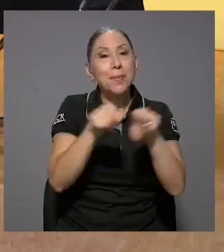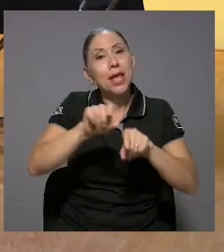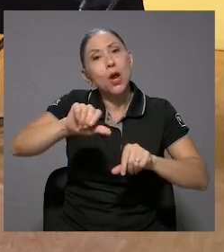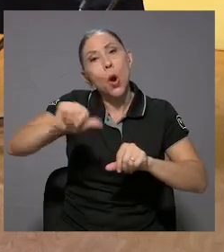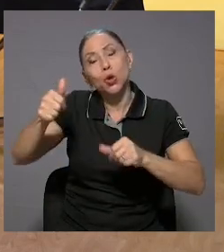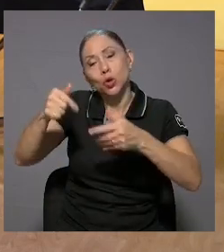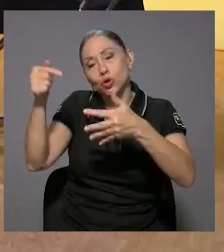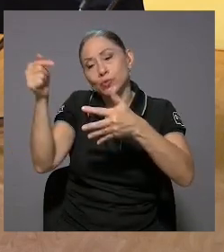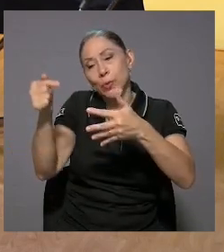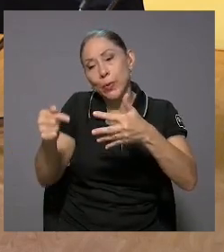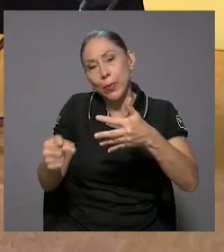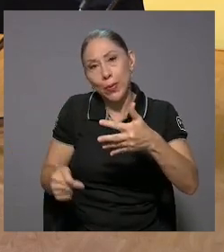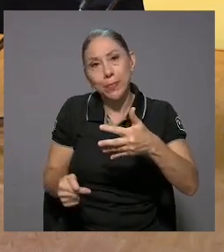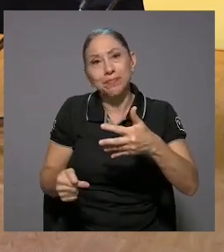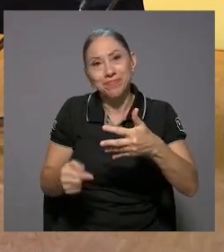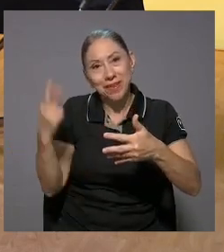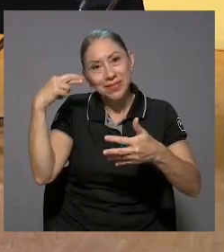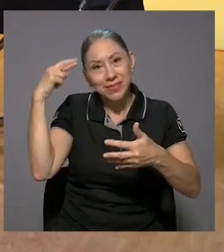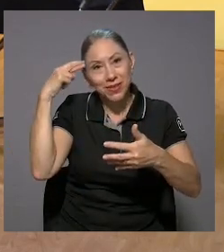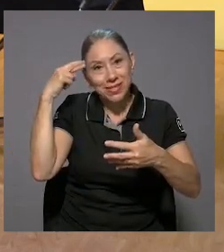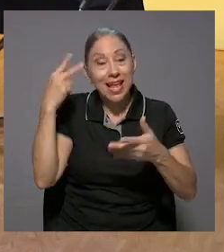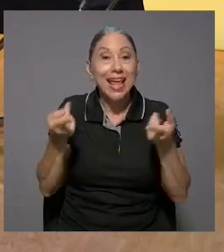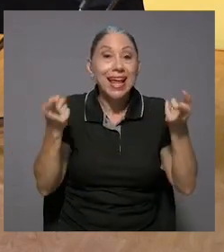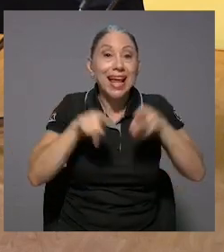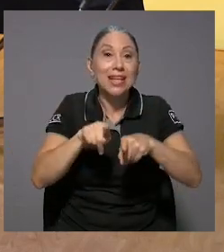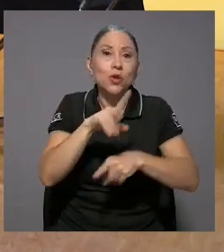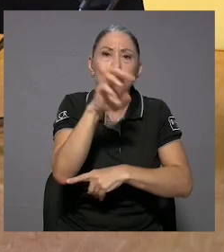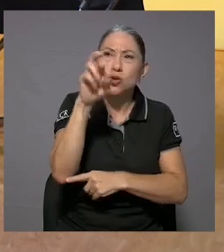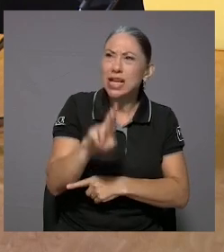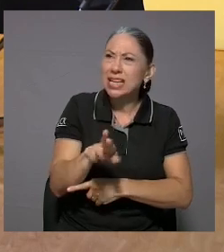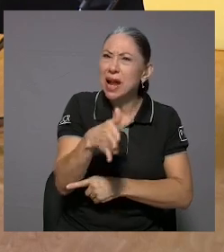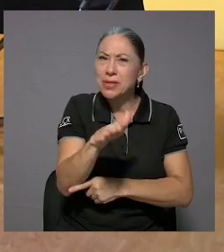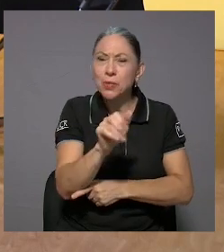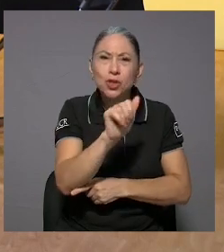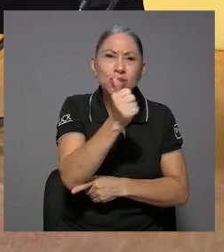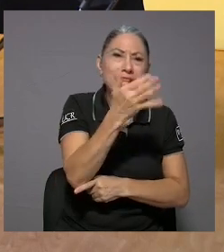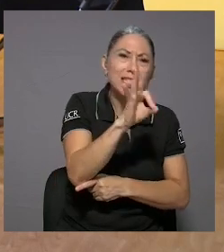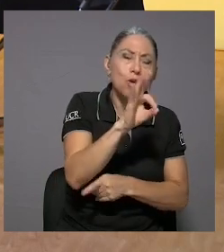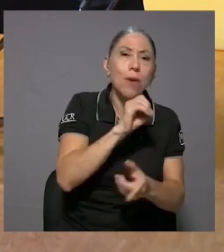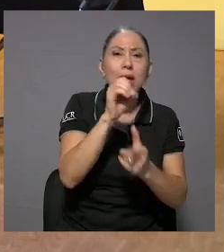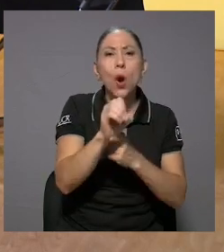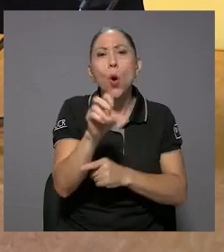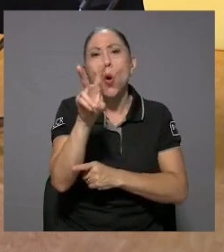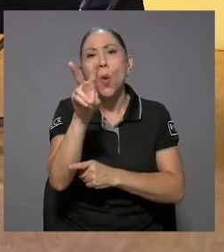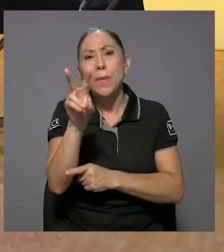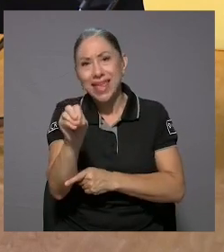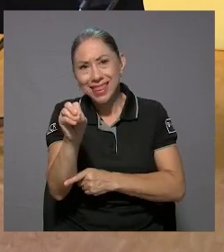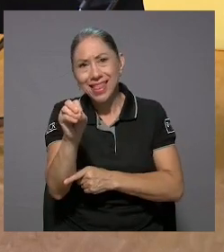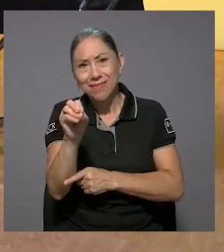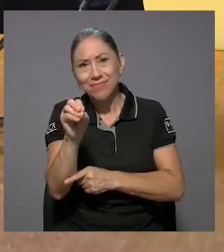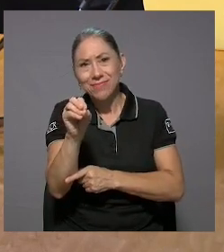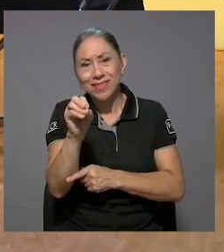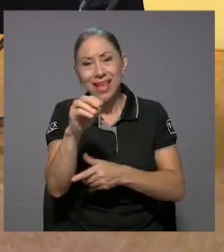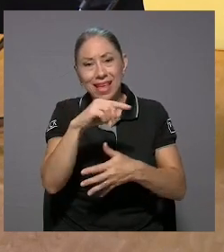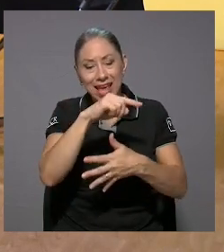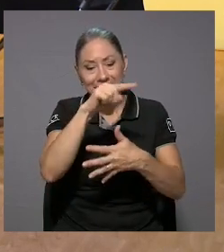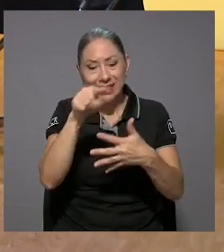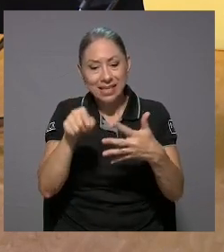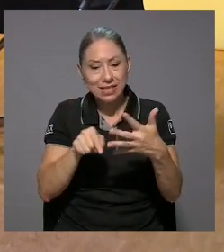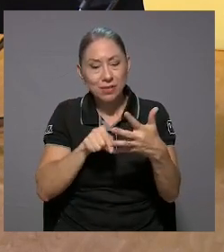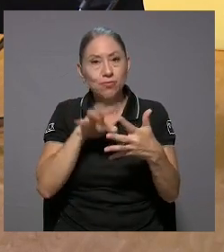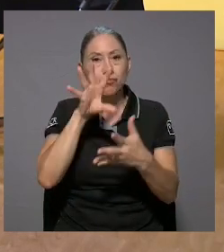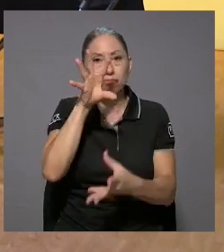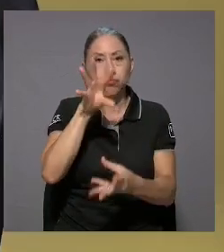para esta composición, ¿verdad?, de indicadores que usualmente en el caso de Costa Rica son 19, 20 que se agrupan en